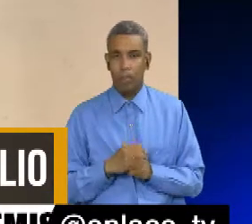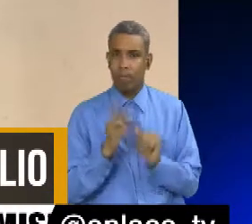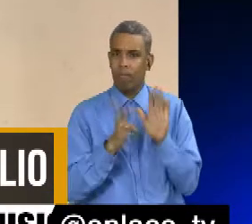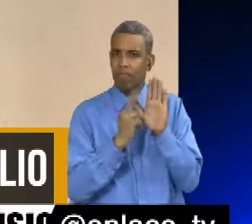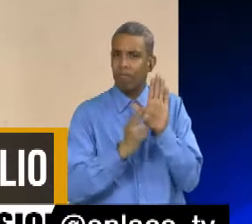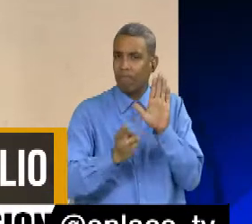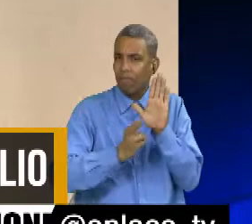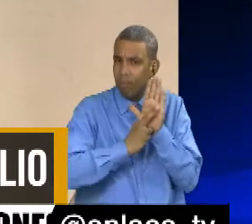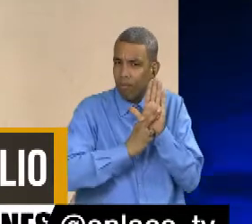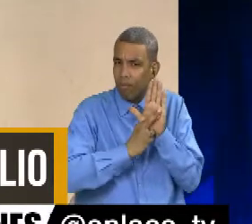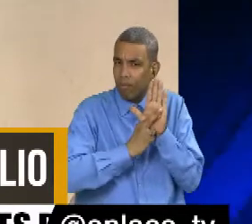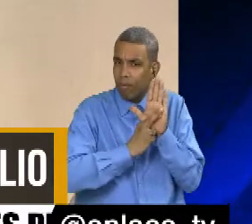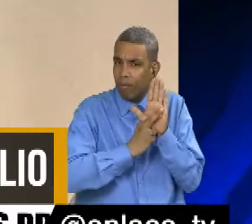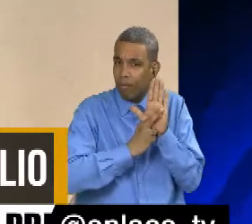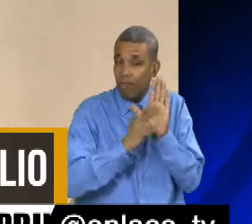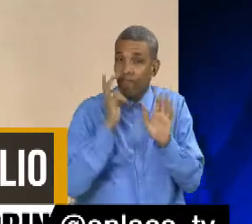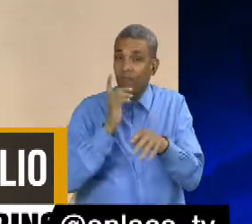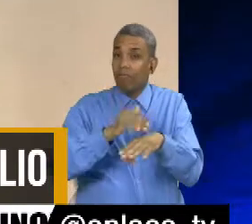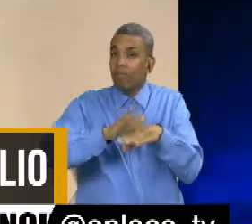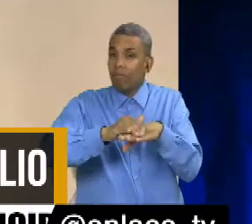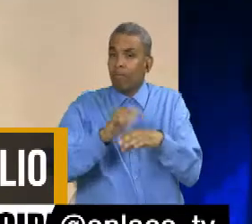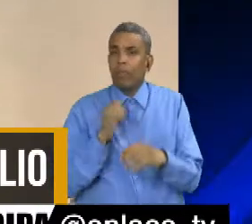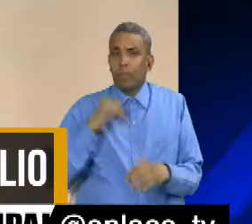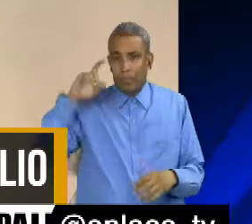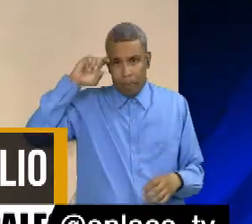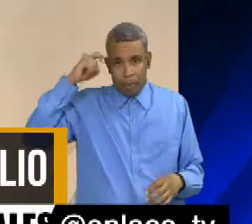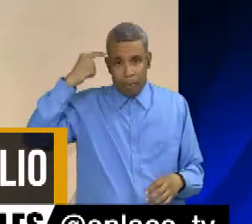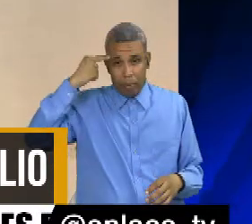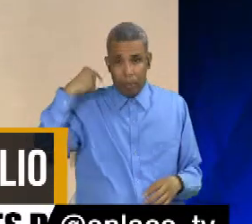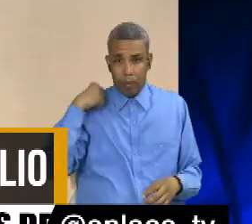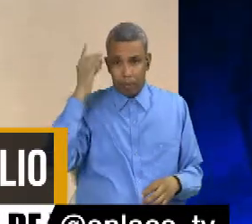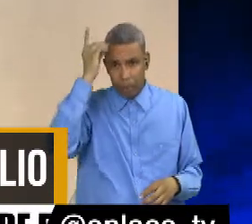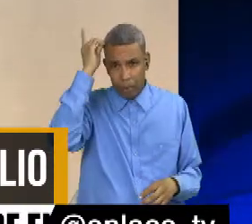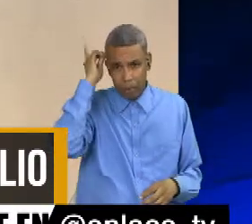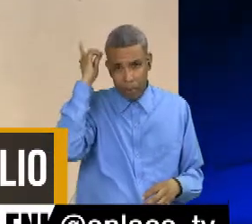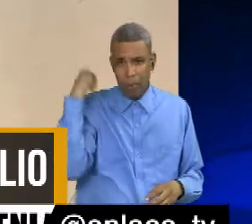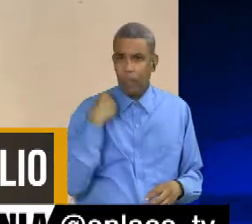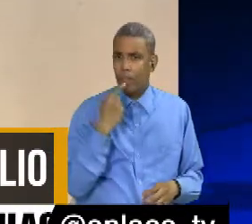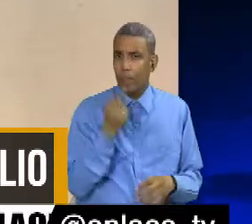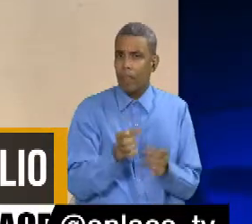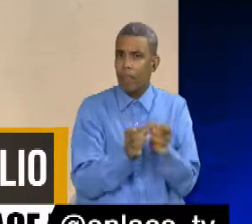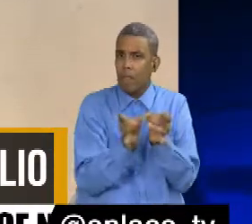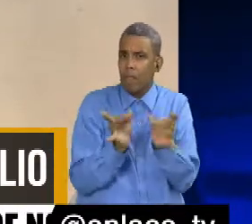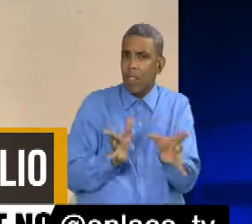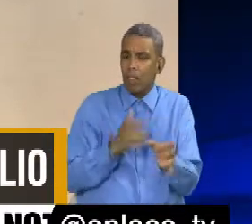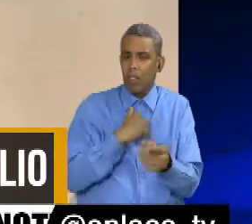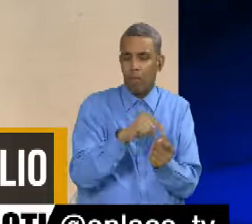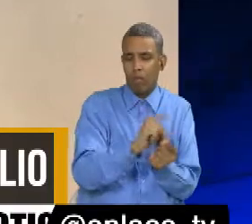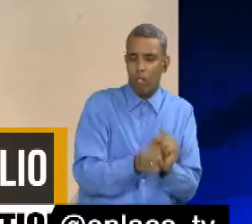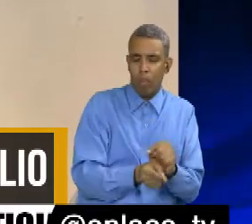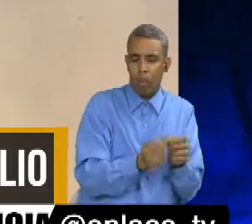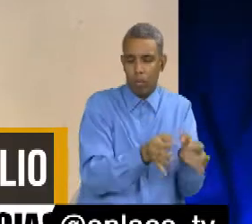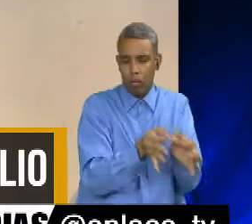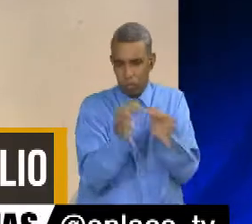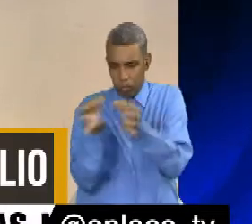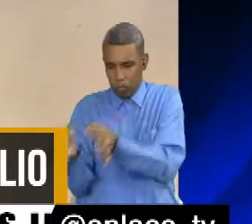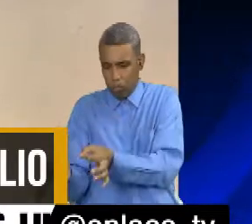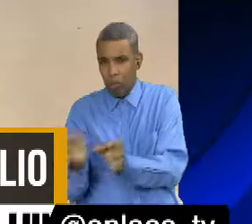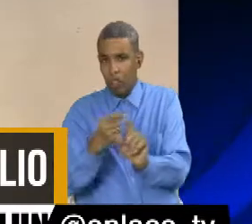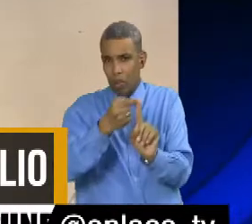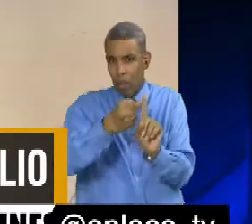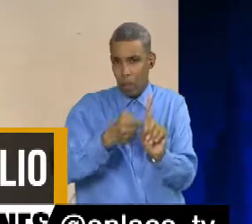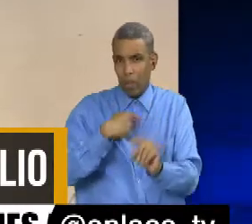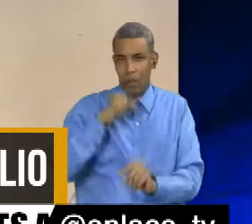que emitido la Gobernación de Santander en su artículo primero, modifiques el artículo primero del decreto 0100 de mayo 18